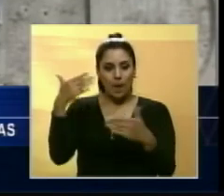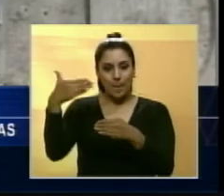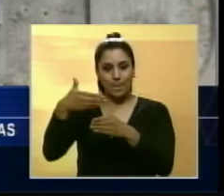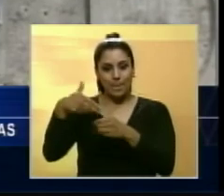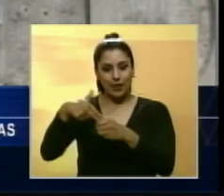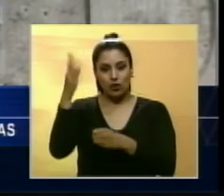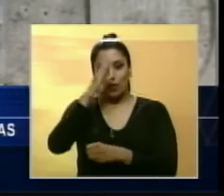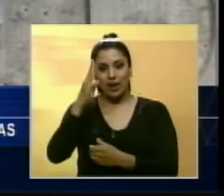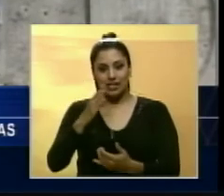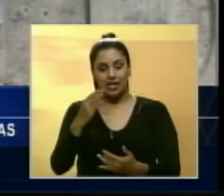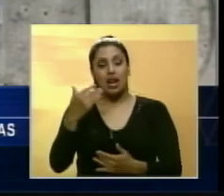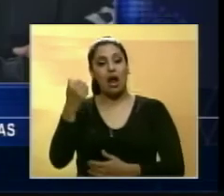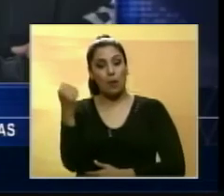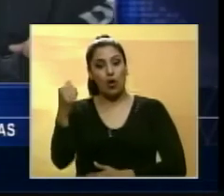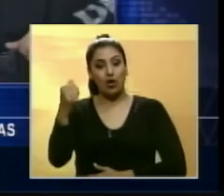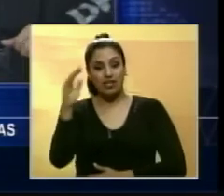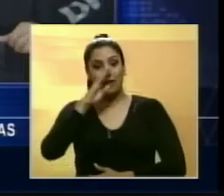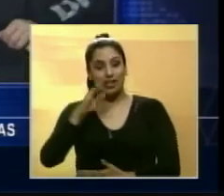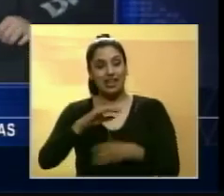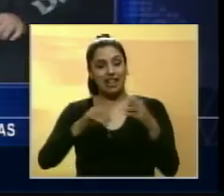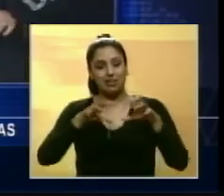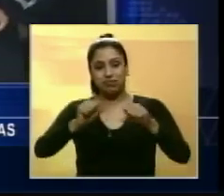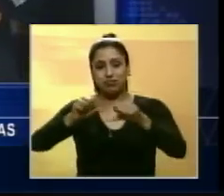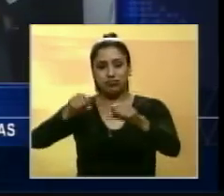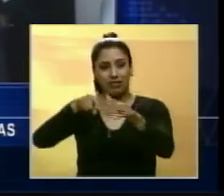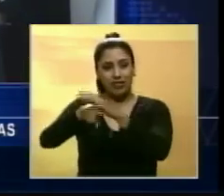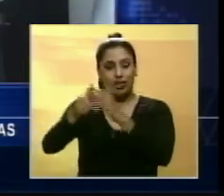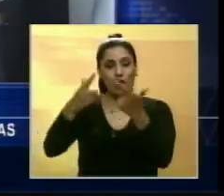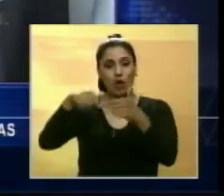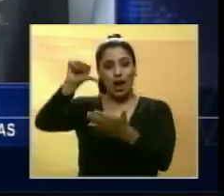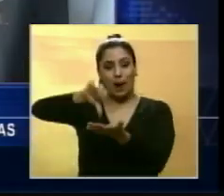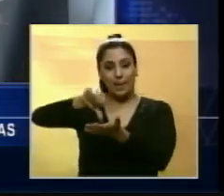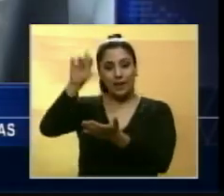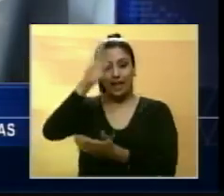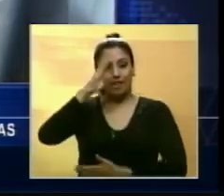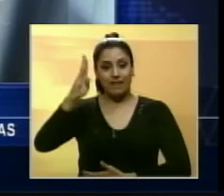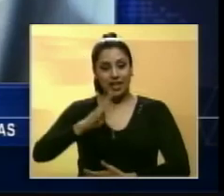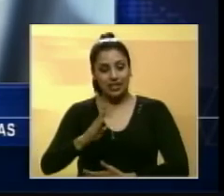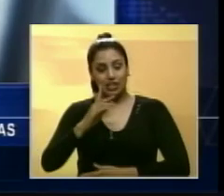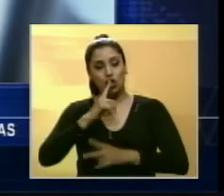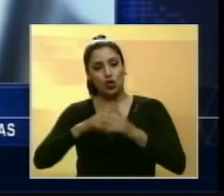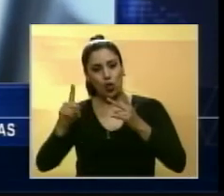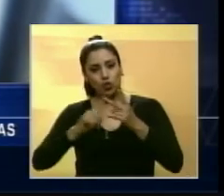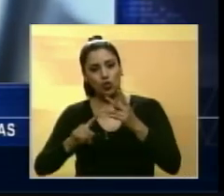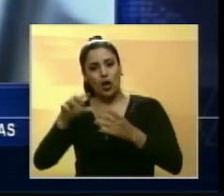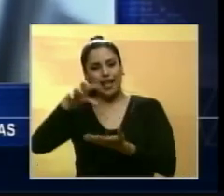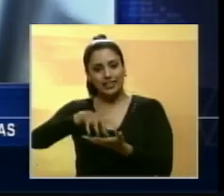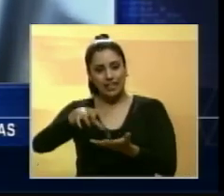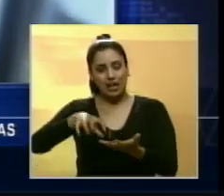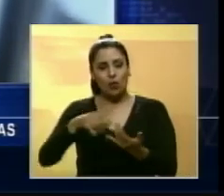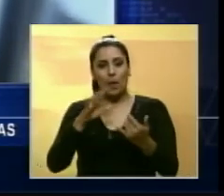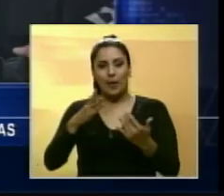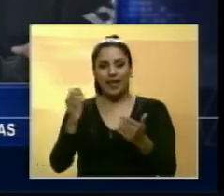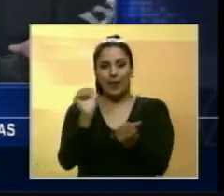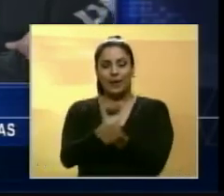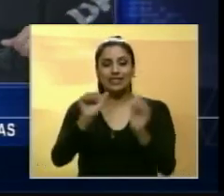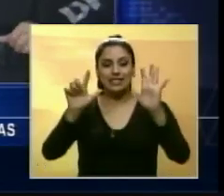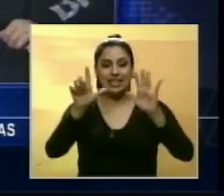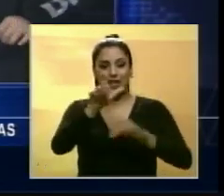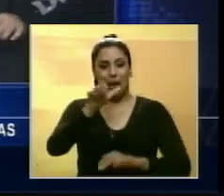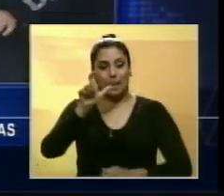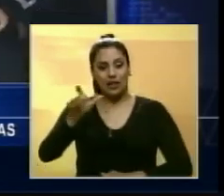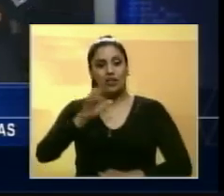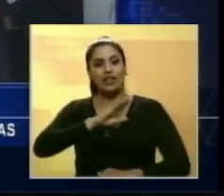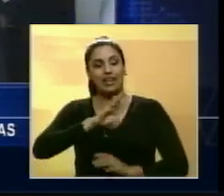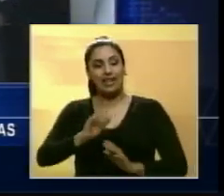petrolera, la policía brasileña realizó allanamientos en Sao Paulo, Brasilia y Río de Janeiro y detuvo a 7 personas, entre las